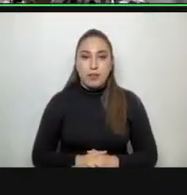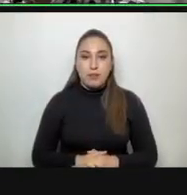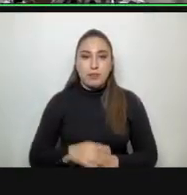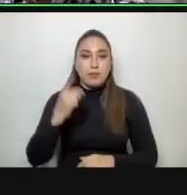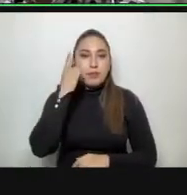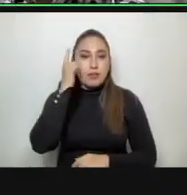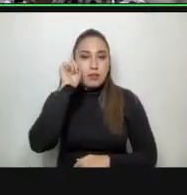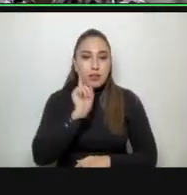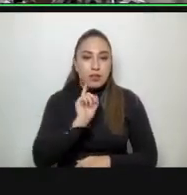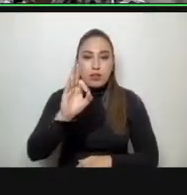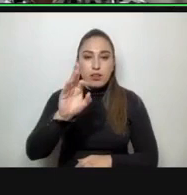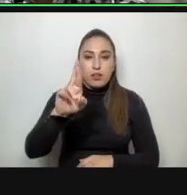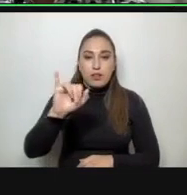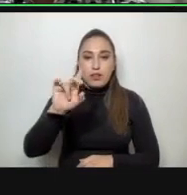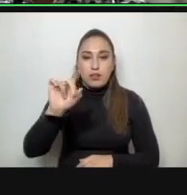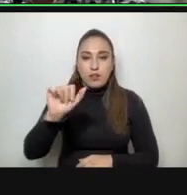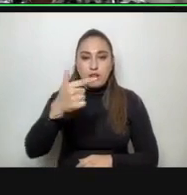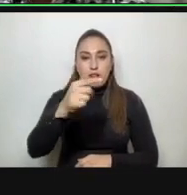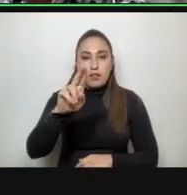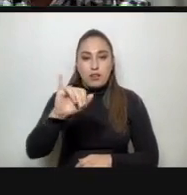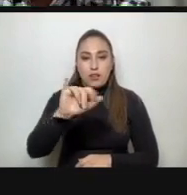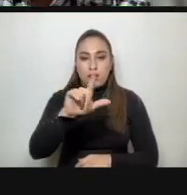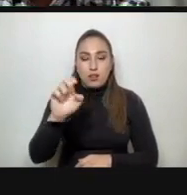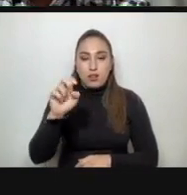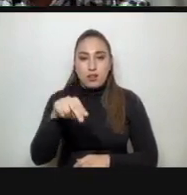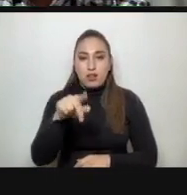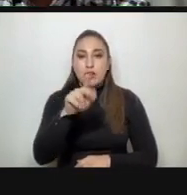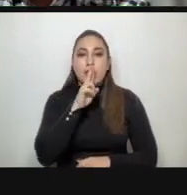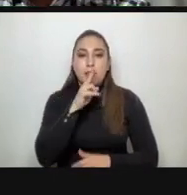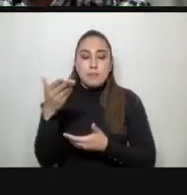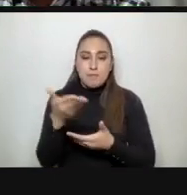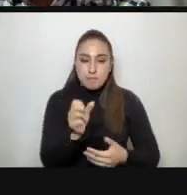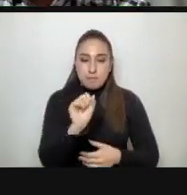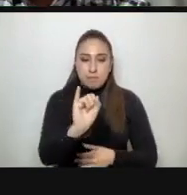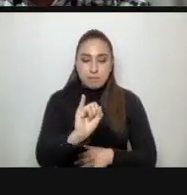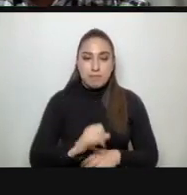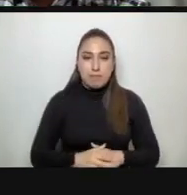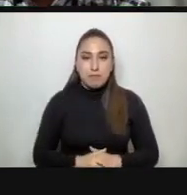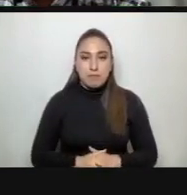Diputada Frida Jimena Guillén Ortiz. Frida Guillén, presente.